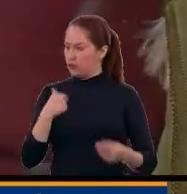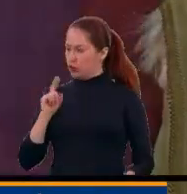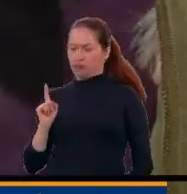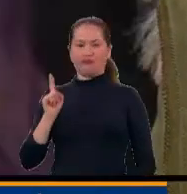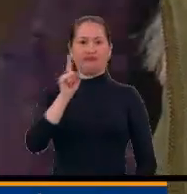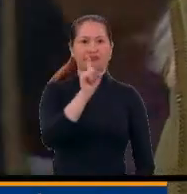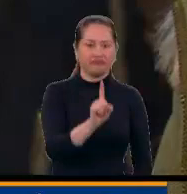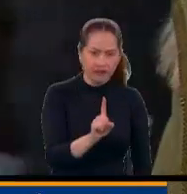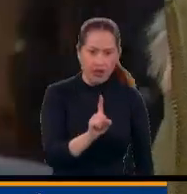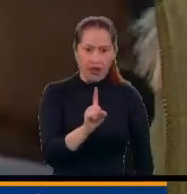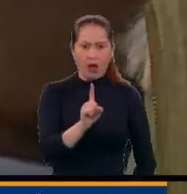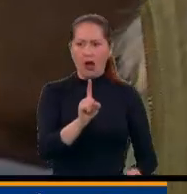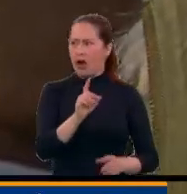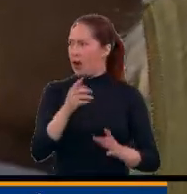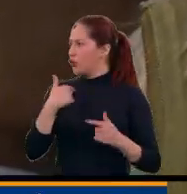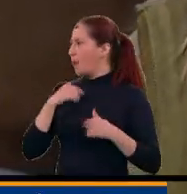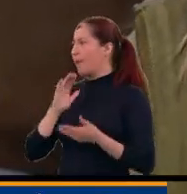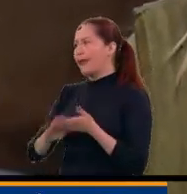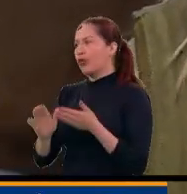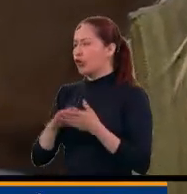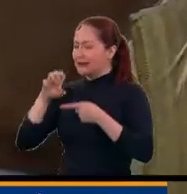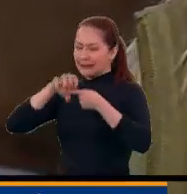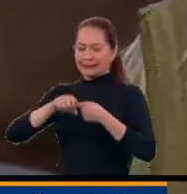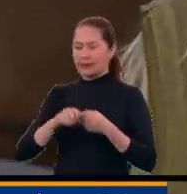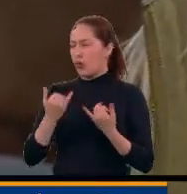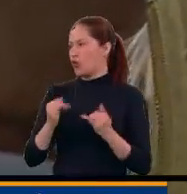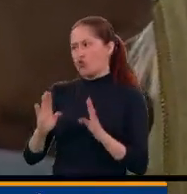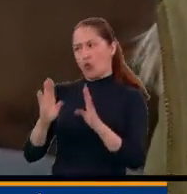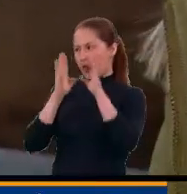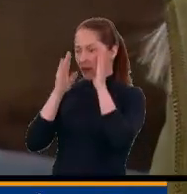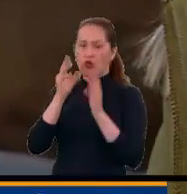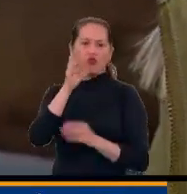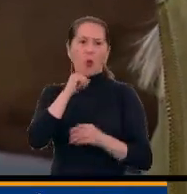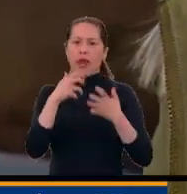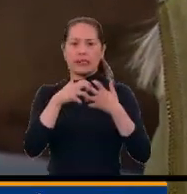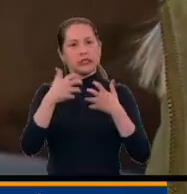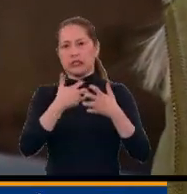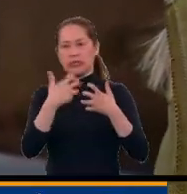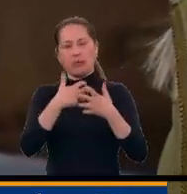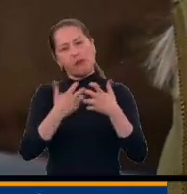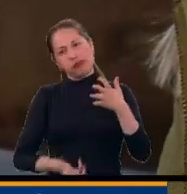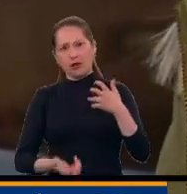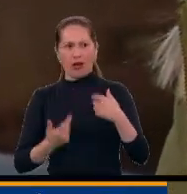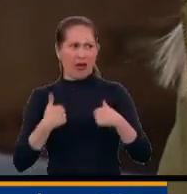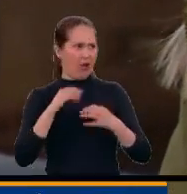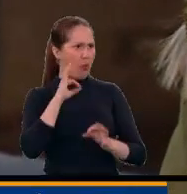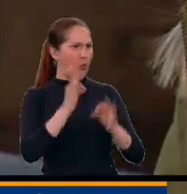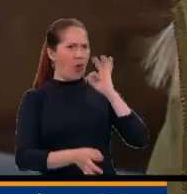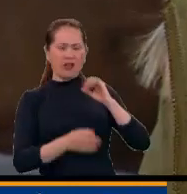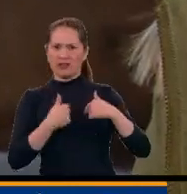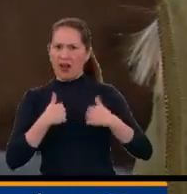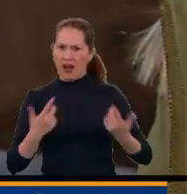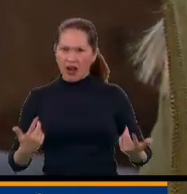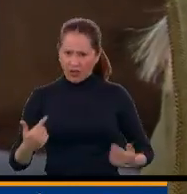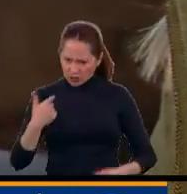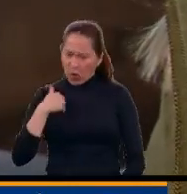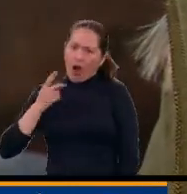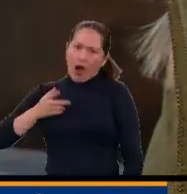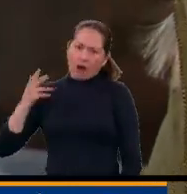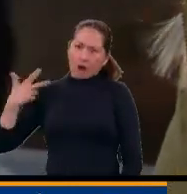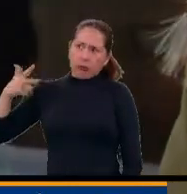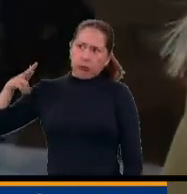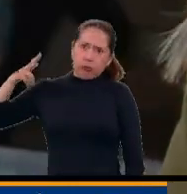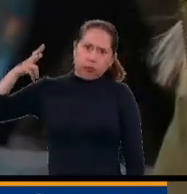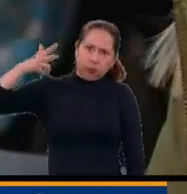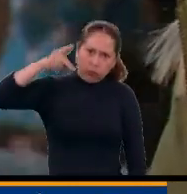no, que las citas que se asignaron hoy no las pueden atender porque no hay sistema. O sea, me parece injusto porque ¿quién responde por